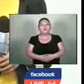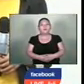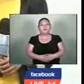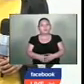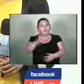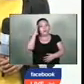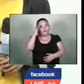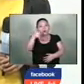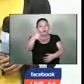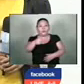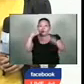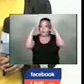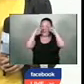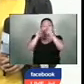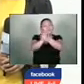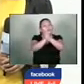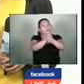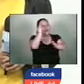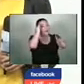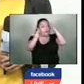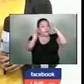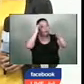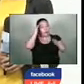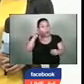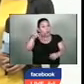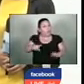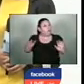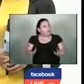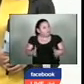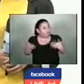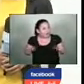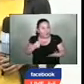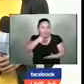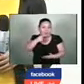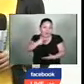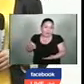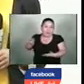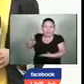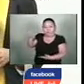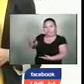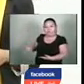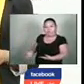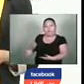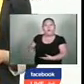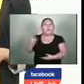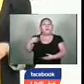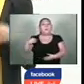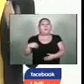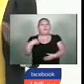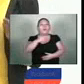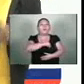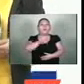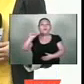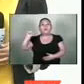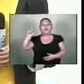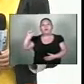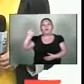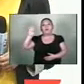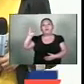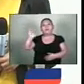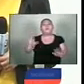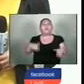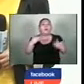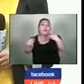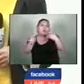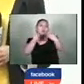Hola, muy buenas noches compañeros, un gusto poder saludarles. Este día nos encontramos con el ministro de salud, Francisco Alaví, para abordar un poco más acerca